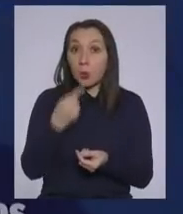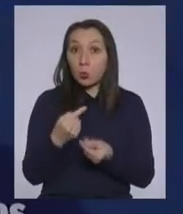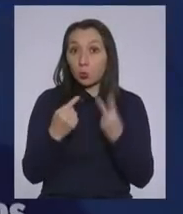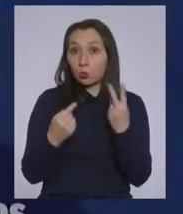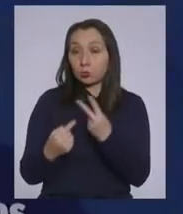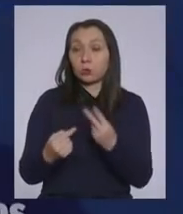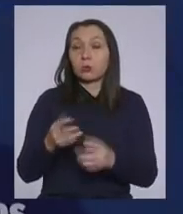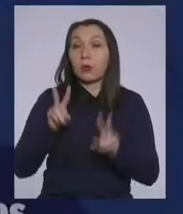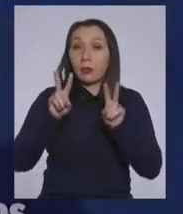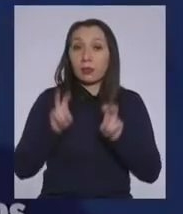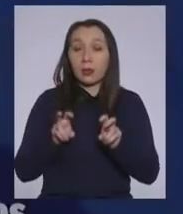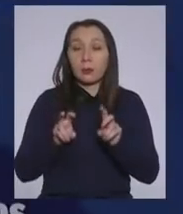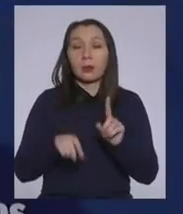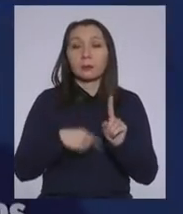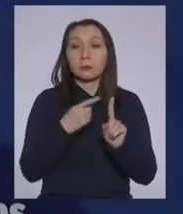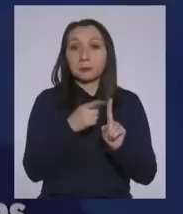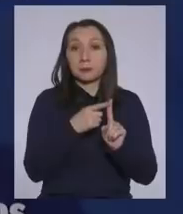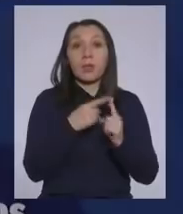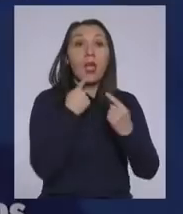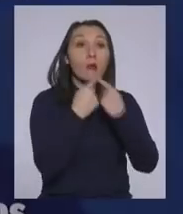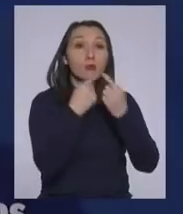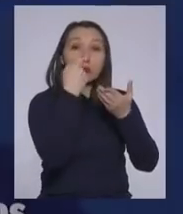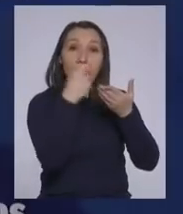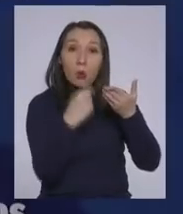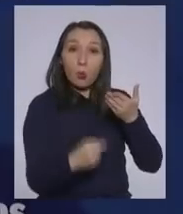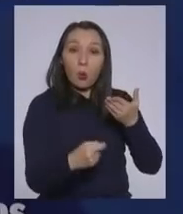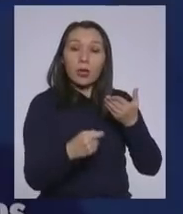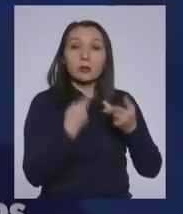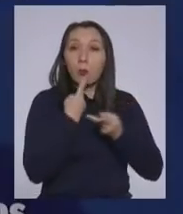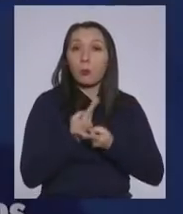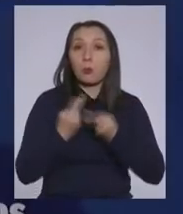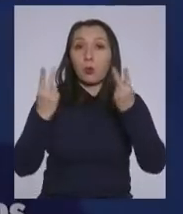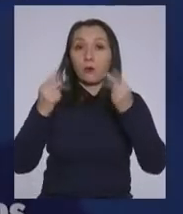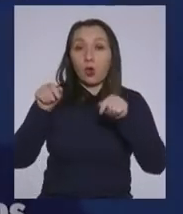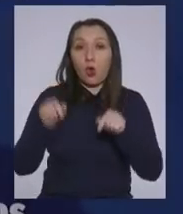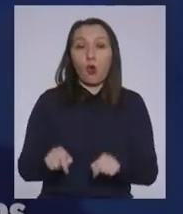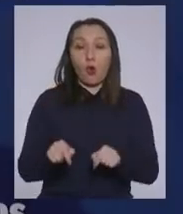preguntas. Con respecto a la encuesta que publica hoy día EMOL,